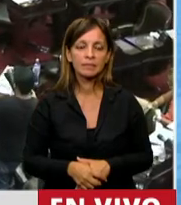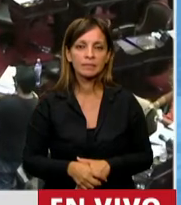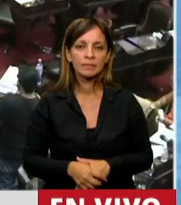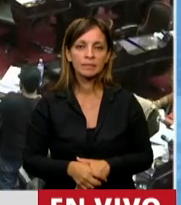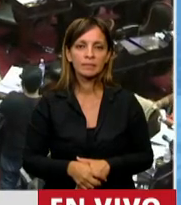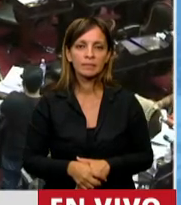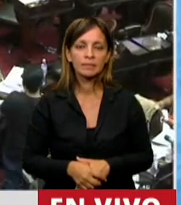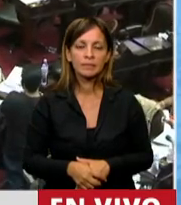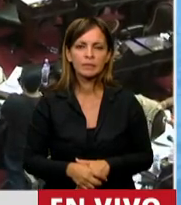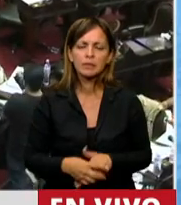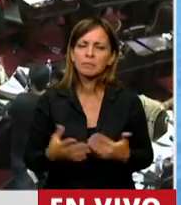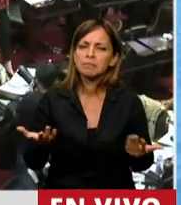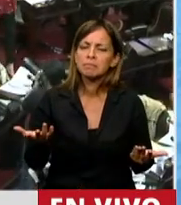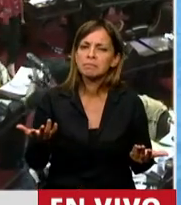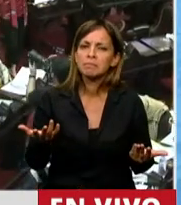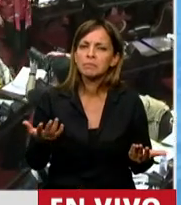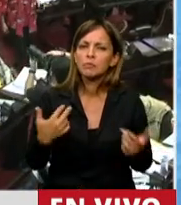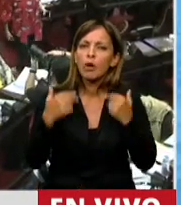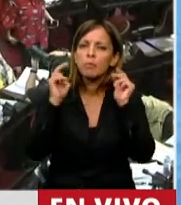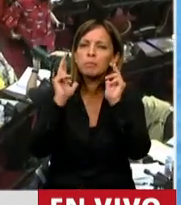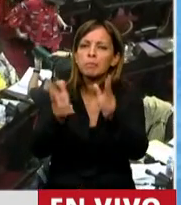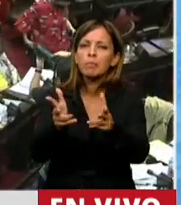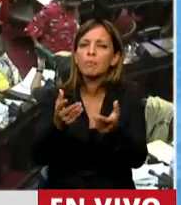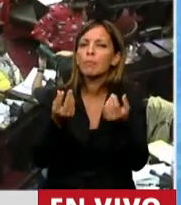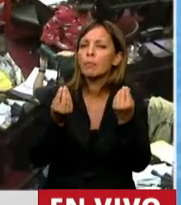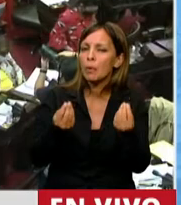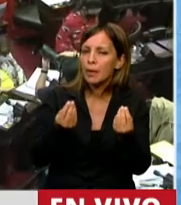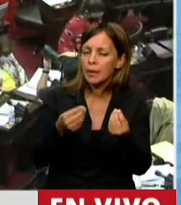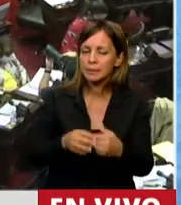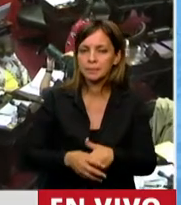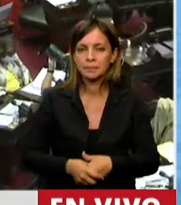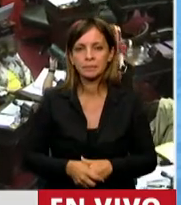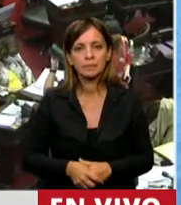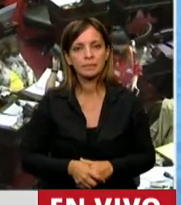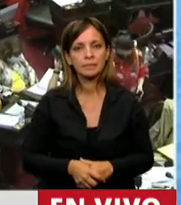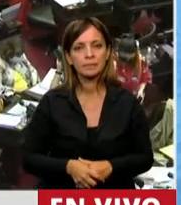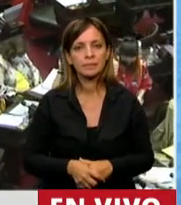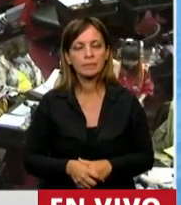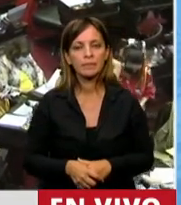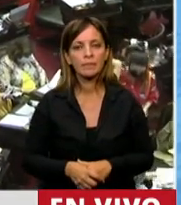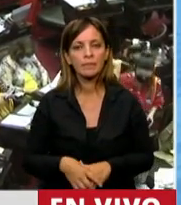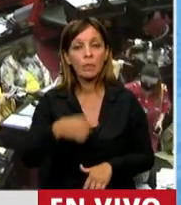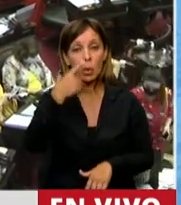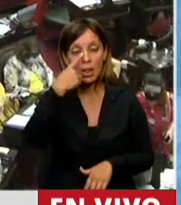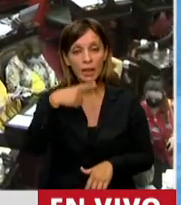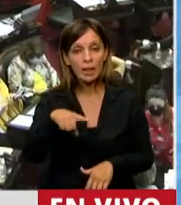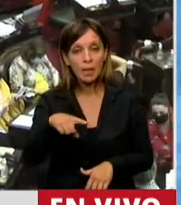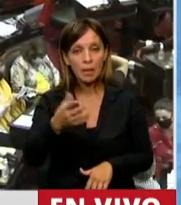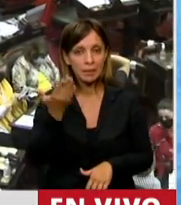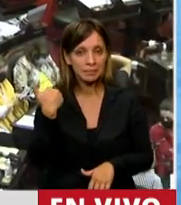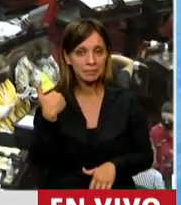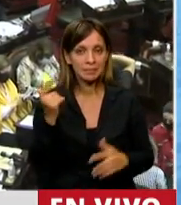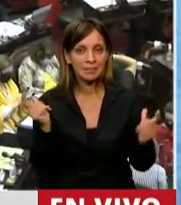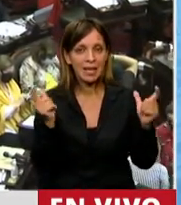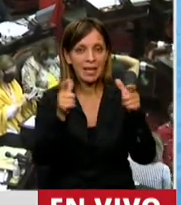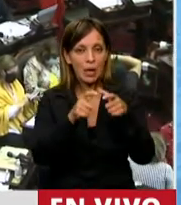¿Por qué, señora Presidente, digo esto? Porque en la última reunión de